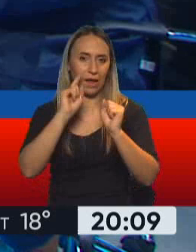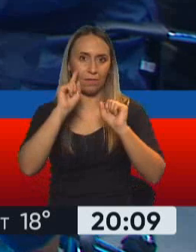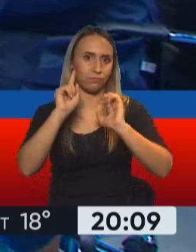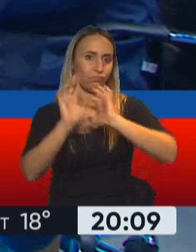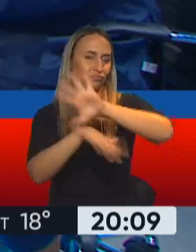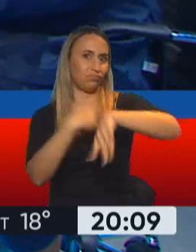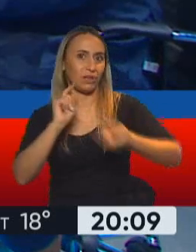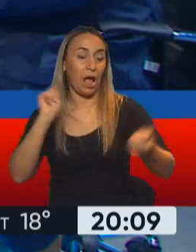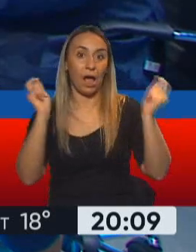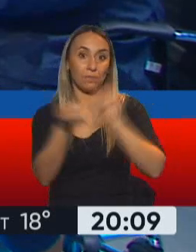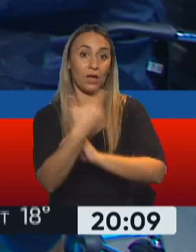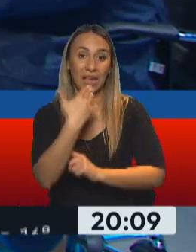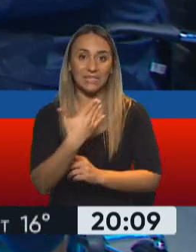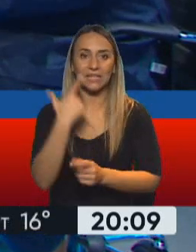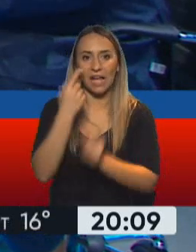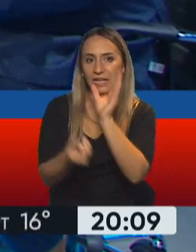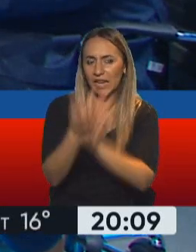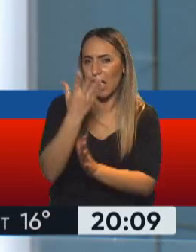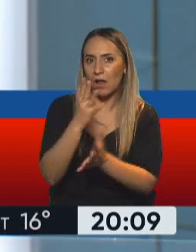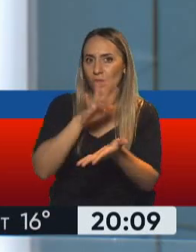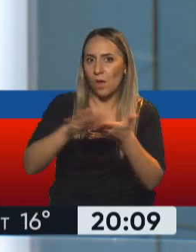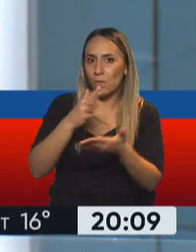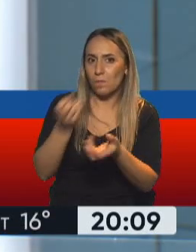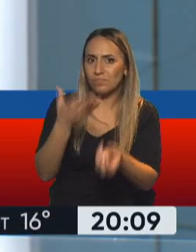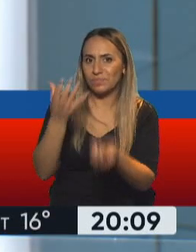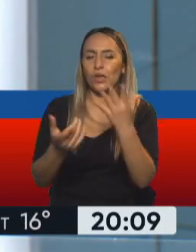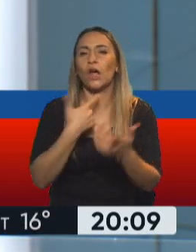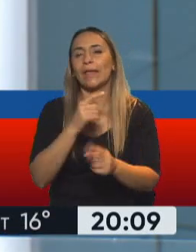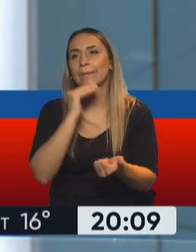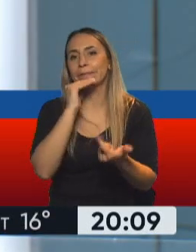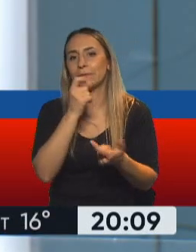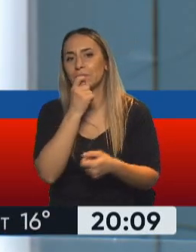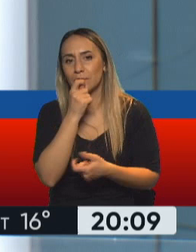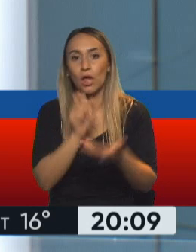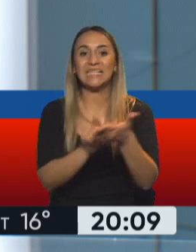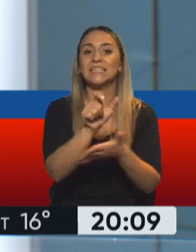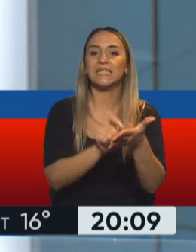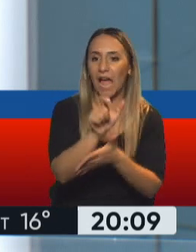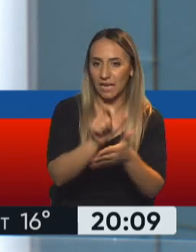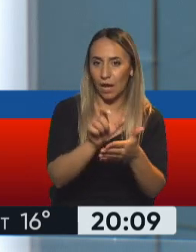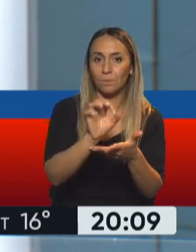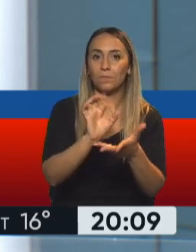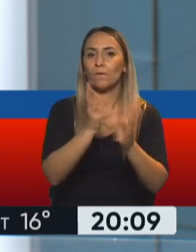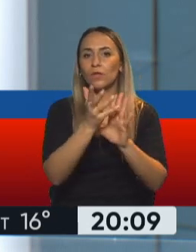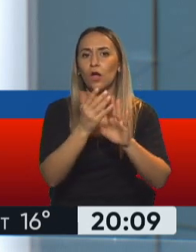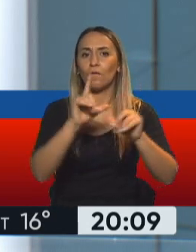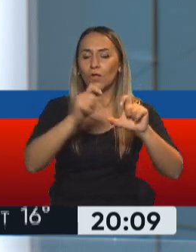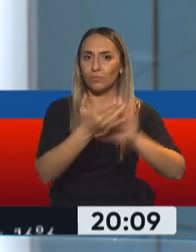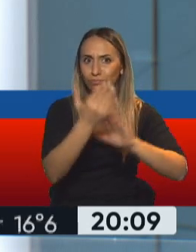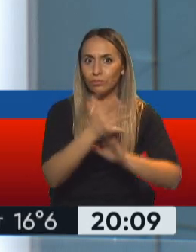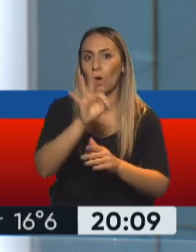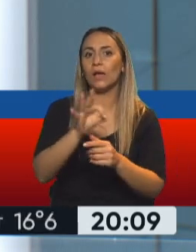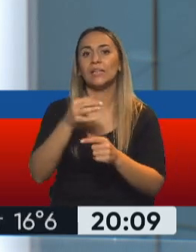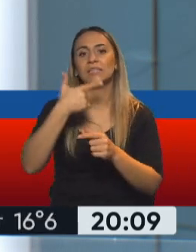innovación. No quisiera empezarme a nombrar para no hacer el chivo gratis, pero qué sé yo, Instagram, por ejemplo, la manera de subir fotos, Spotify, la manera de